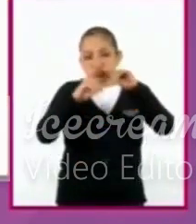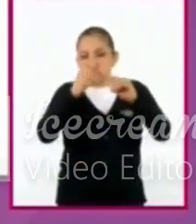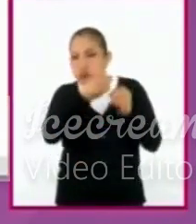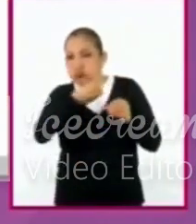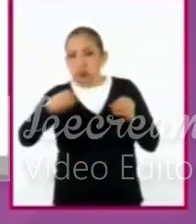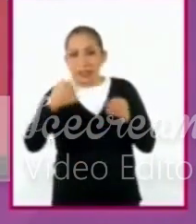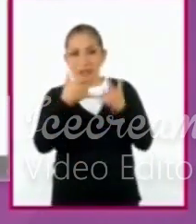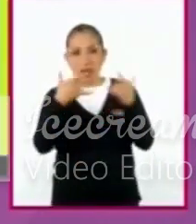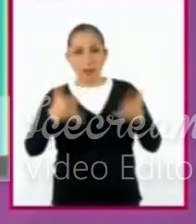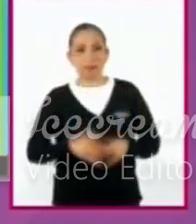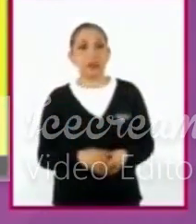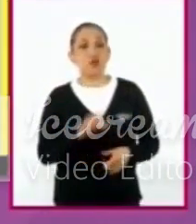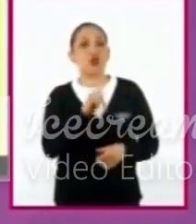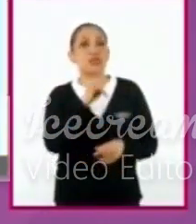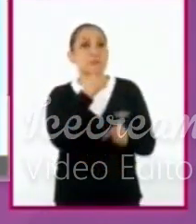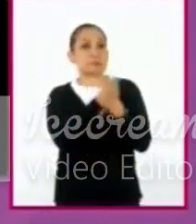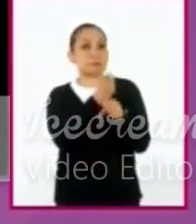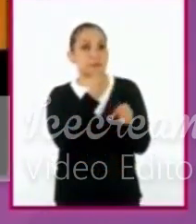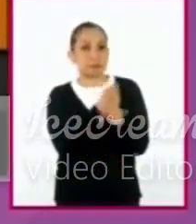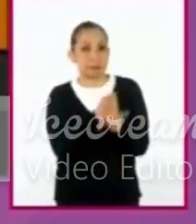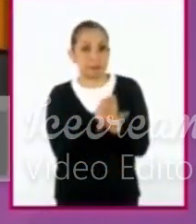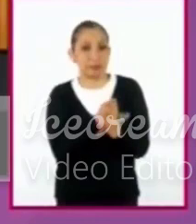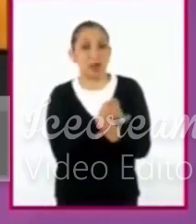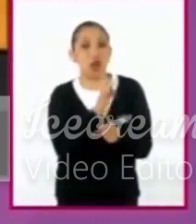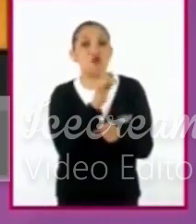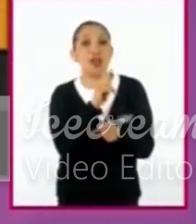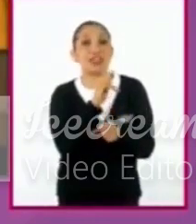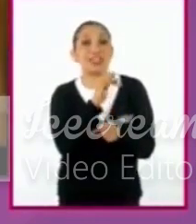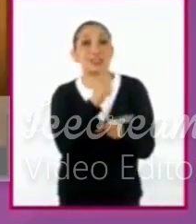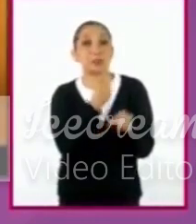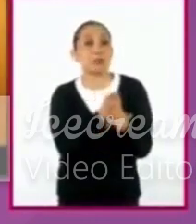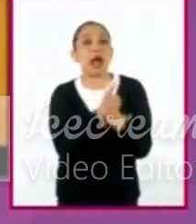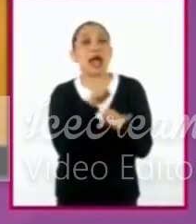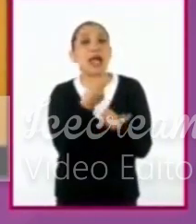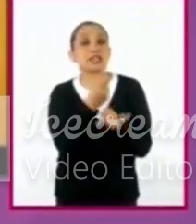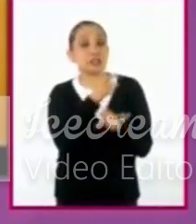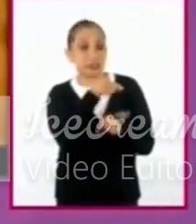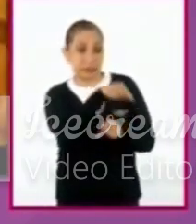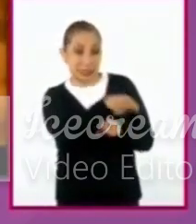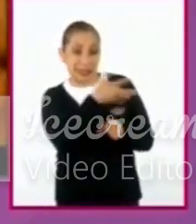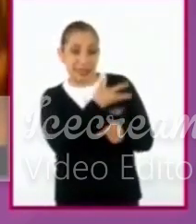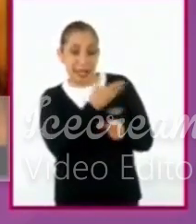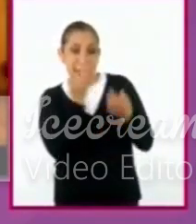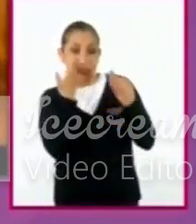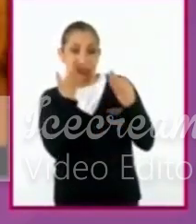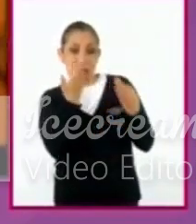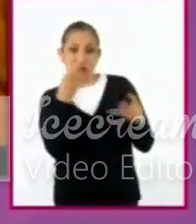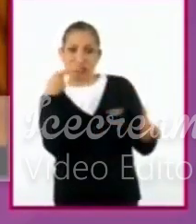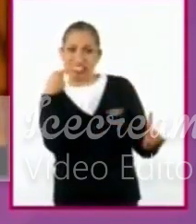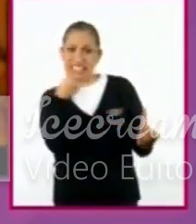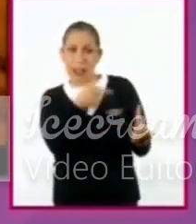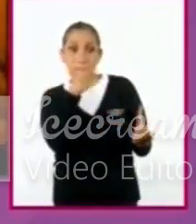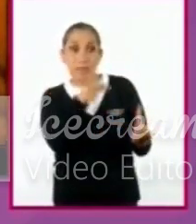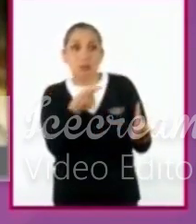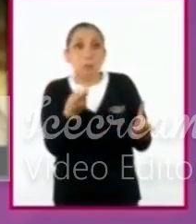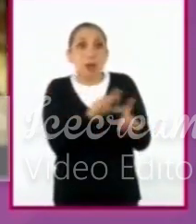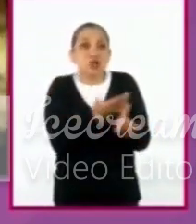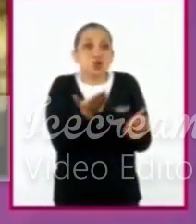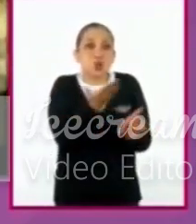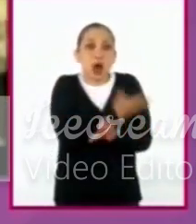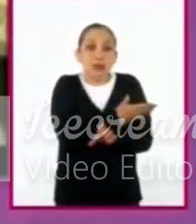historia. Fuentes primarias. Las fuentes primarias son aquellas que proveen un testimonio directo sobre el pasado.